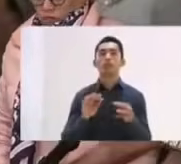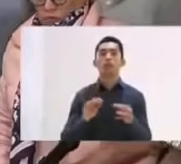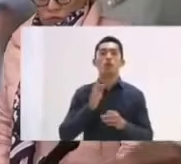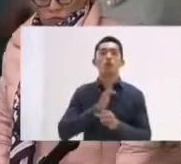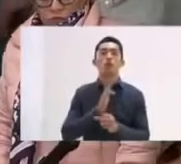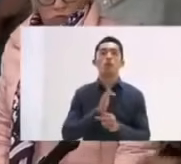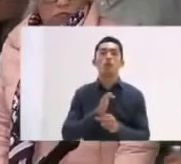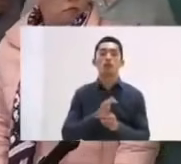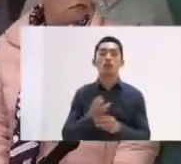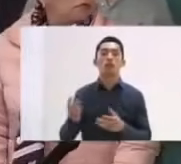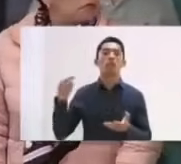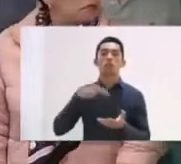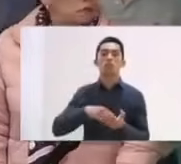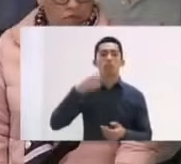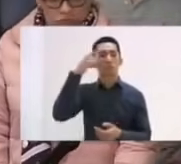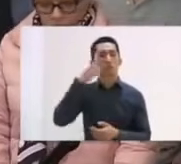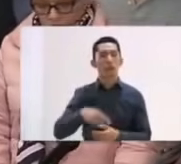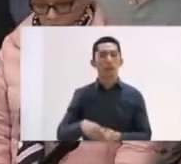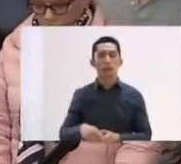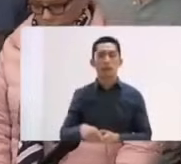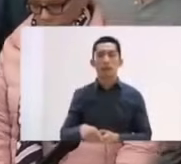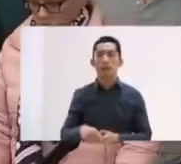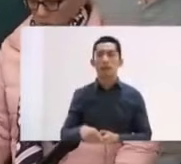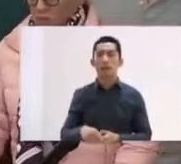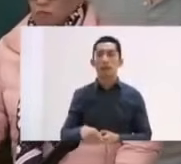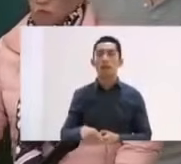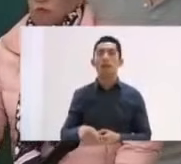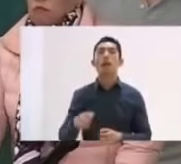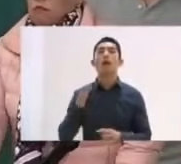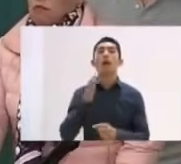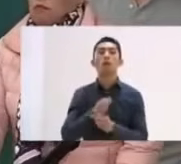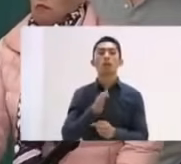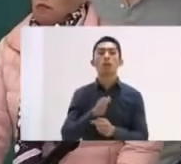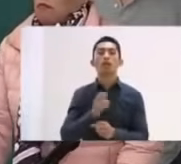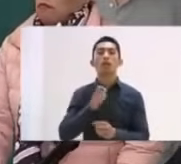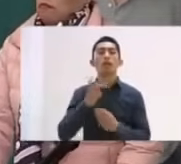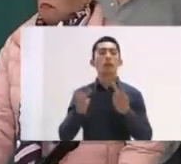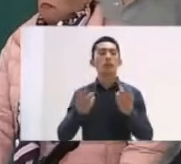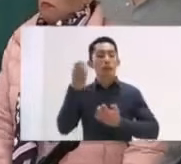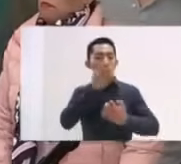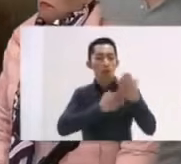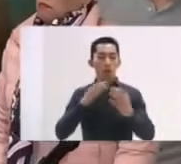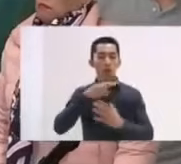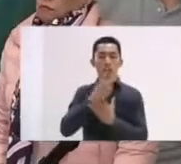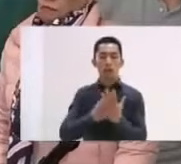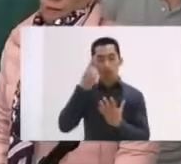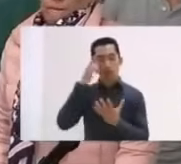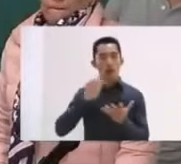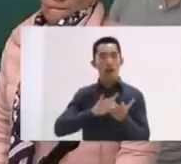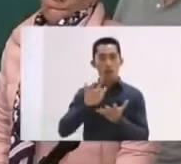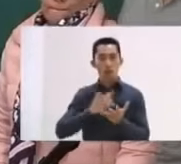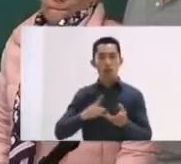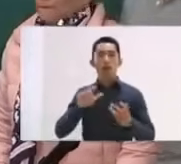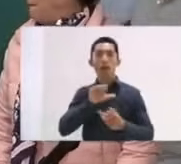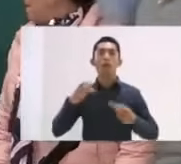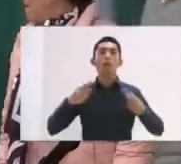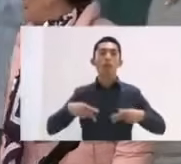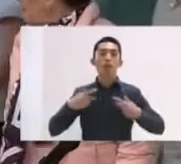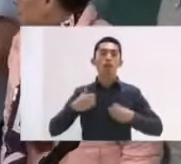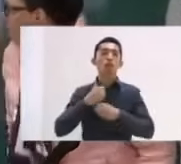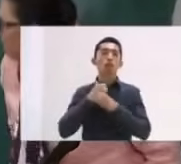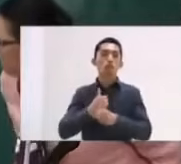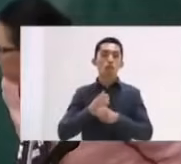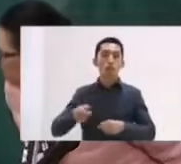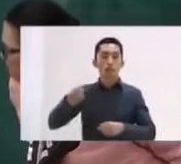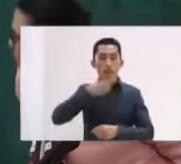esto conferencia mañana era de este lunes el presidente señaló que quienes irrumpieron en su reunión en huauchinango son